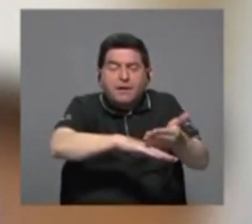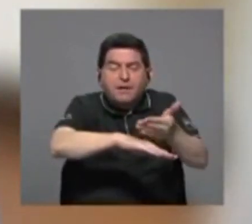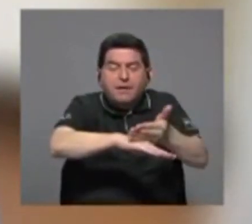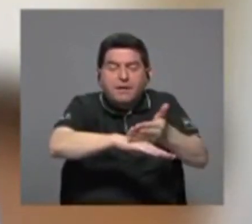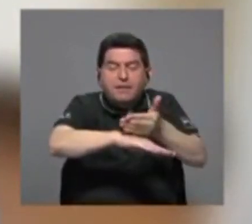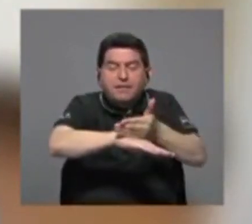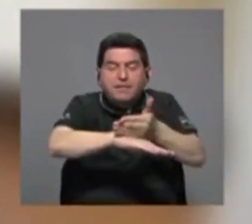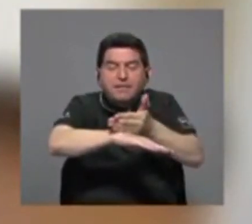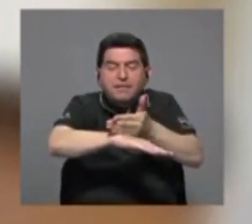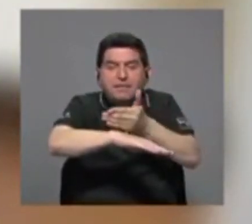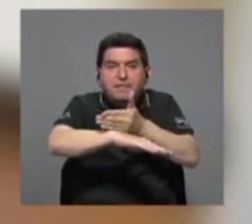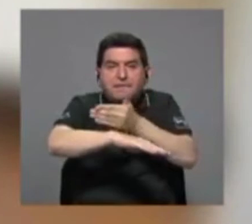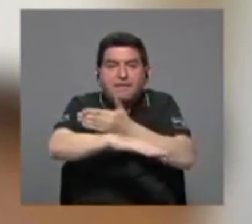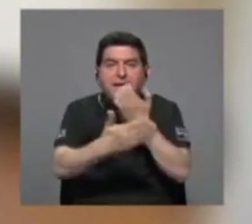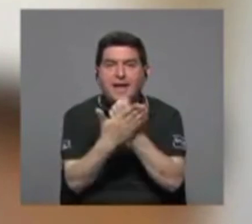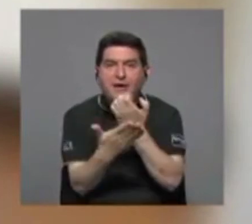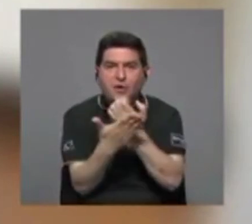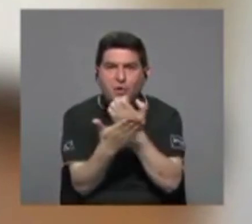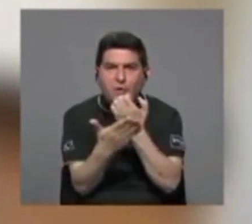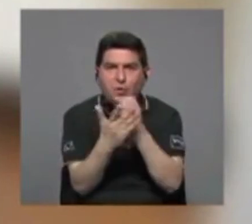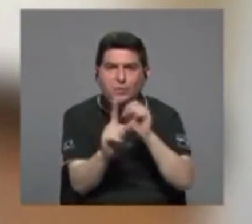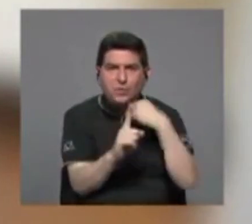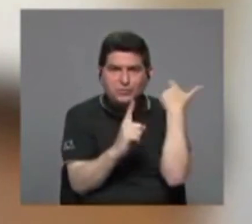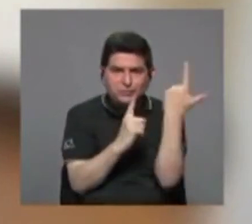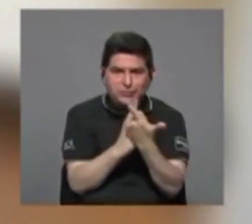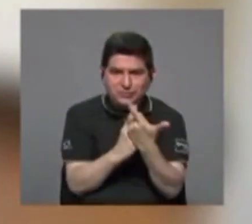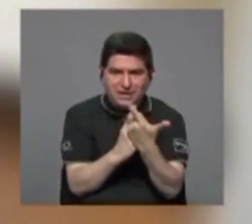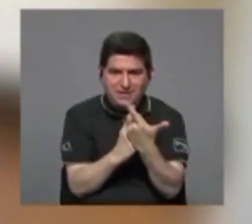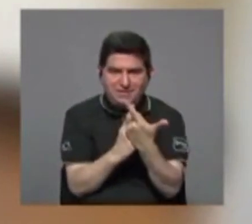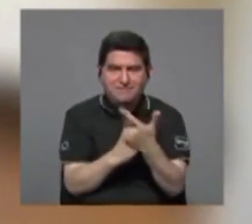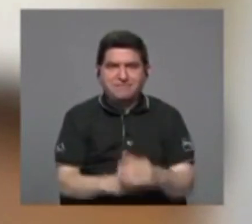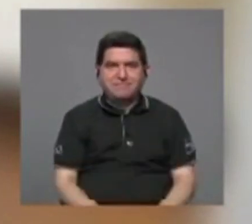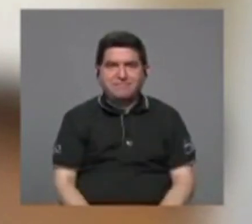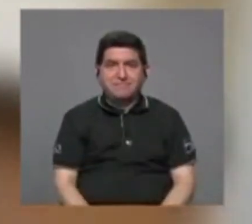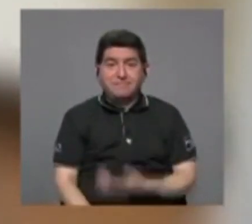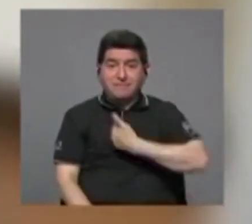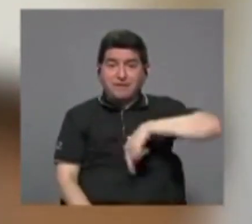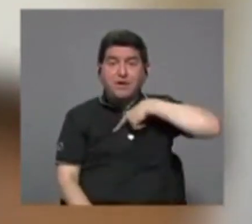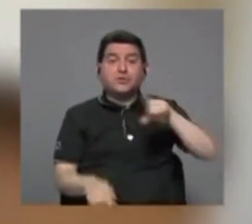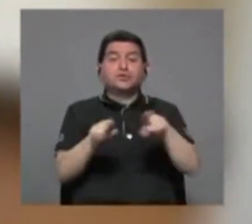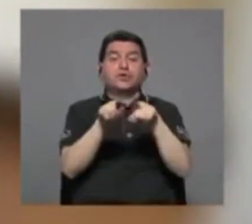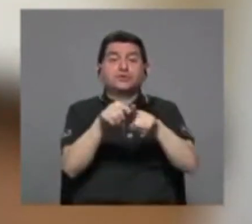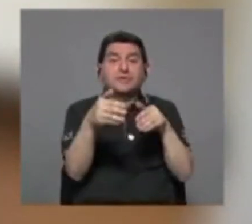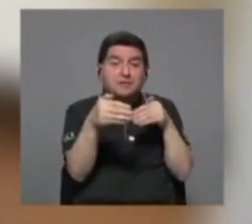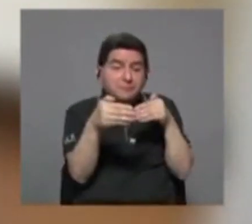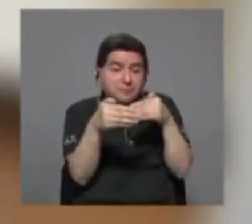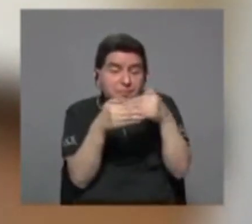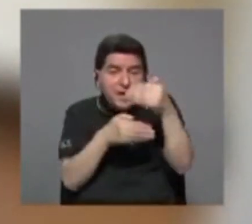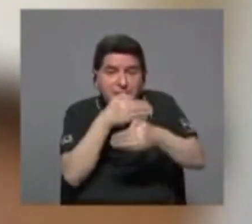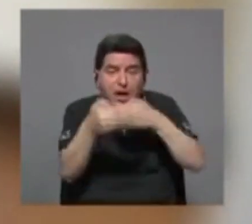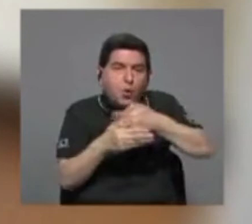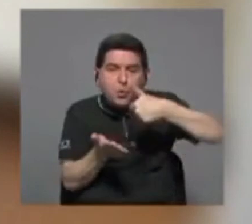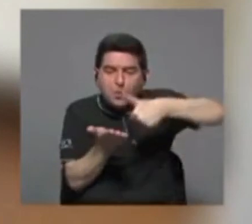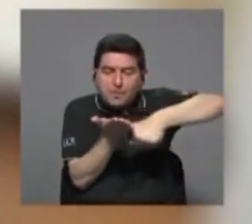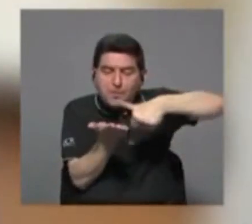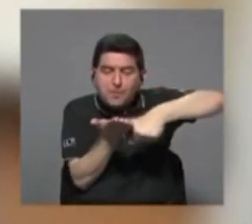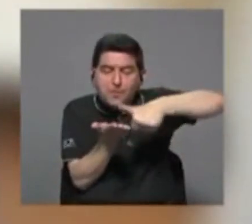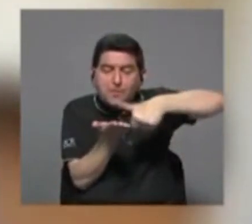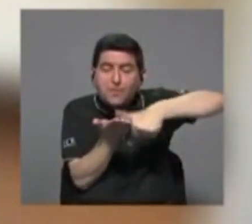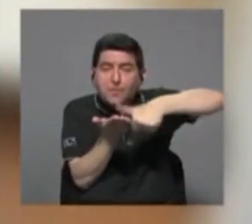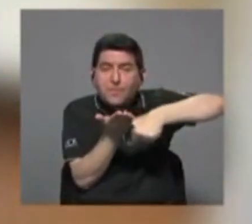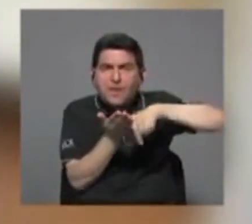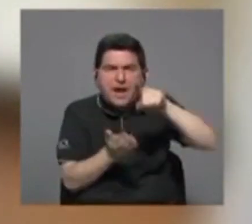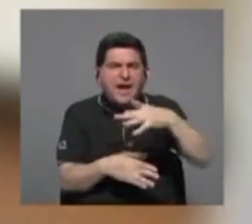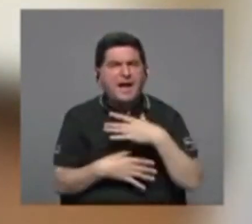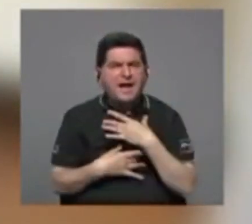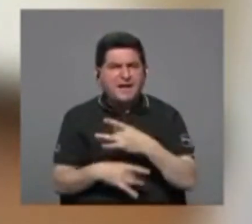recuperación económica y social, ¿no? Y nos estábamos además acercando a un proceso electoral. Entonces ahí lo que